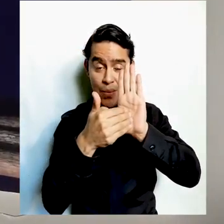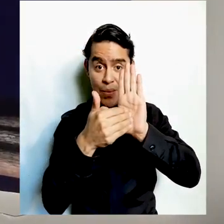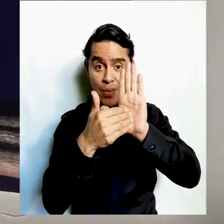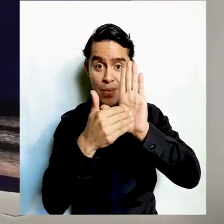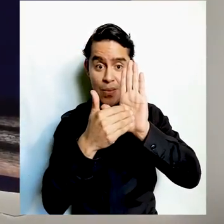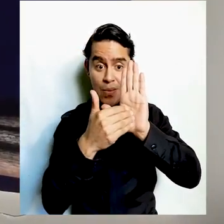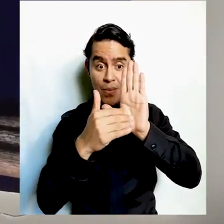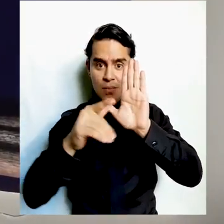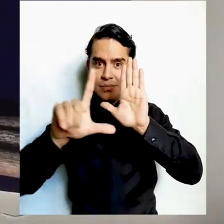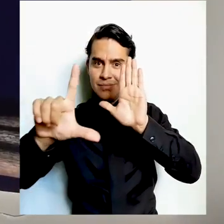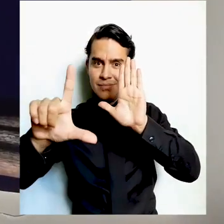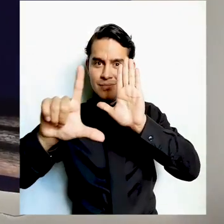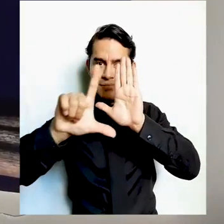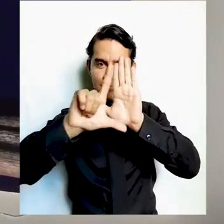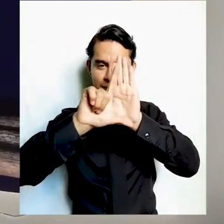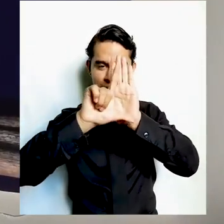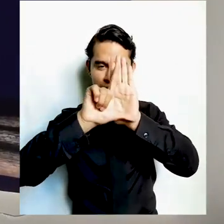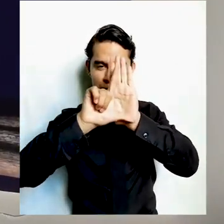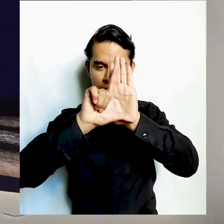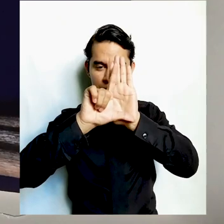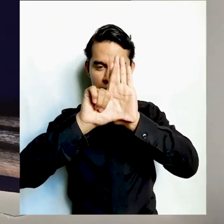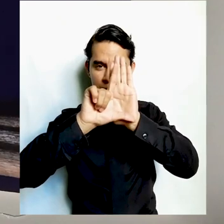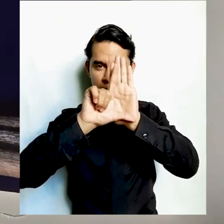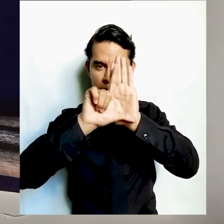Un poco más arriba para hacer esa.